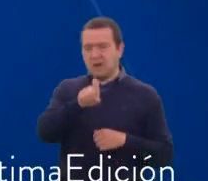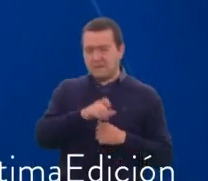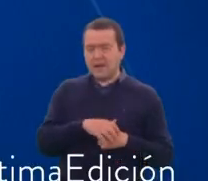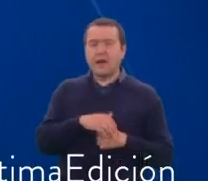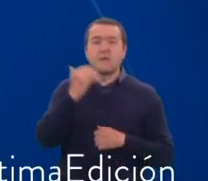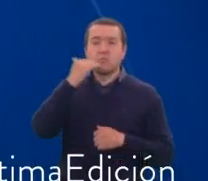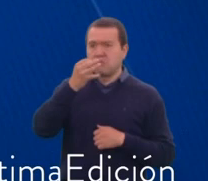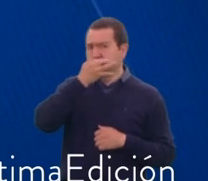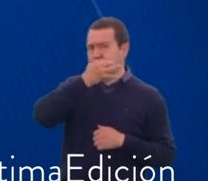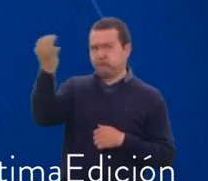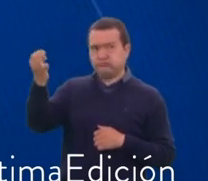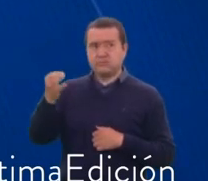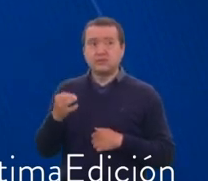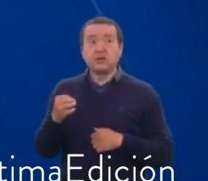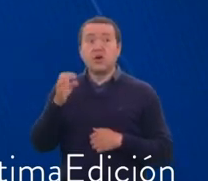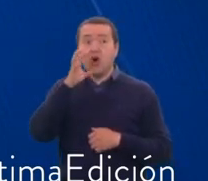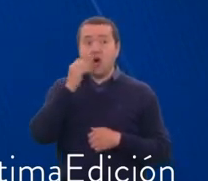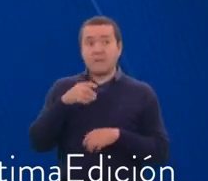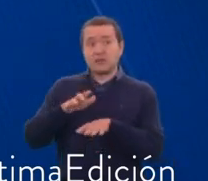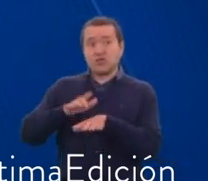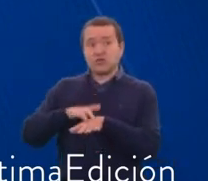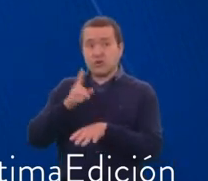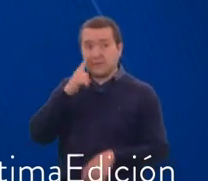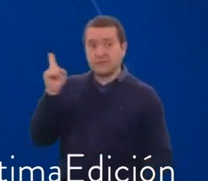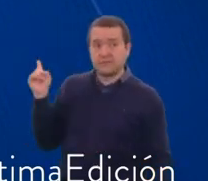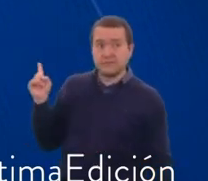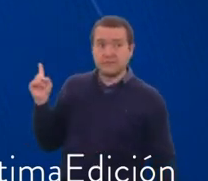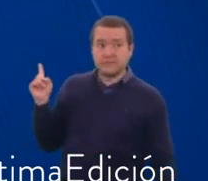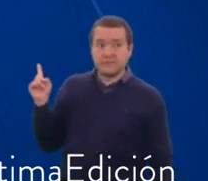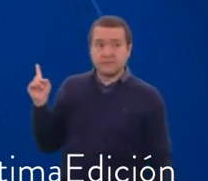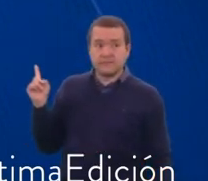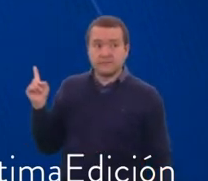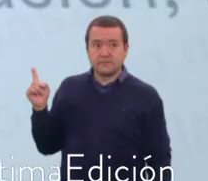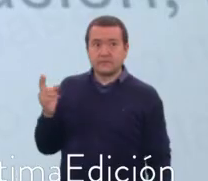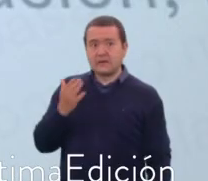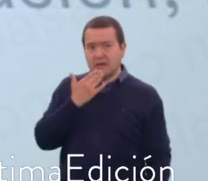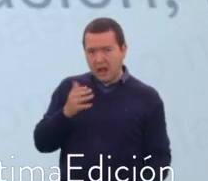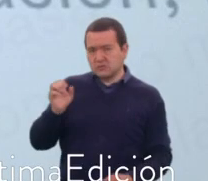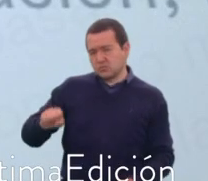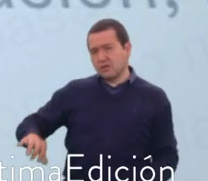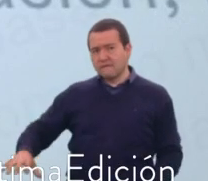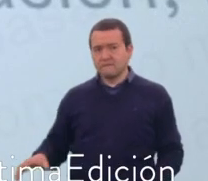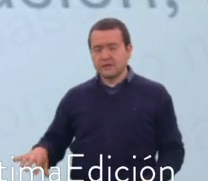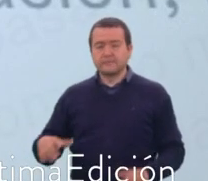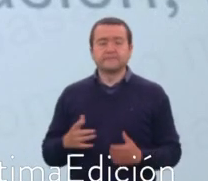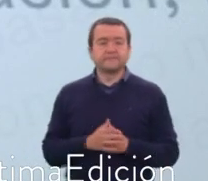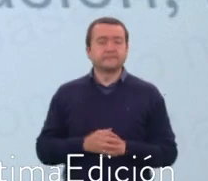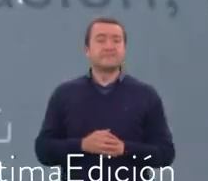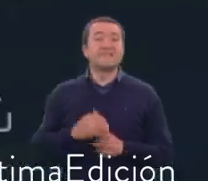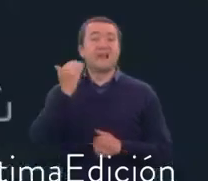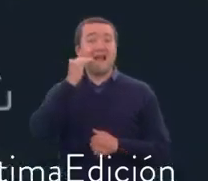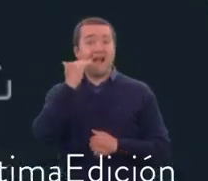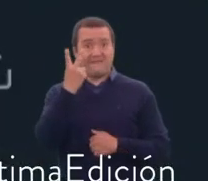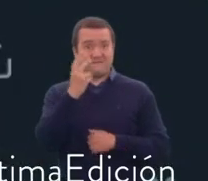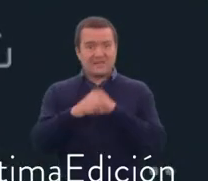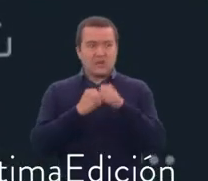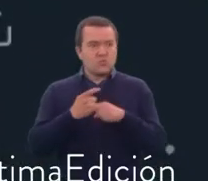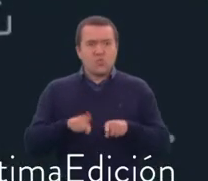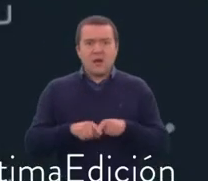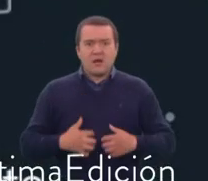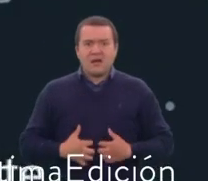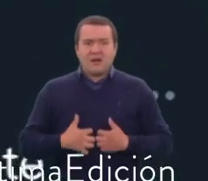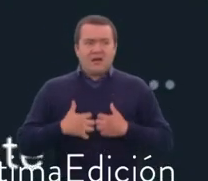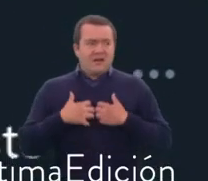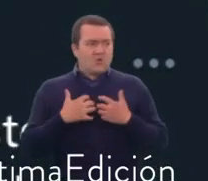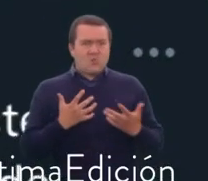que el conductor abusivamente la tocó. Gracias por tenerme tocando las piernas. La víctima de 20 años relató que entró en pánico y no enfrentó al hombre por